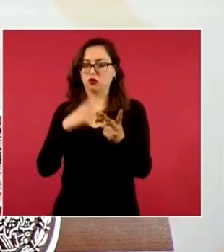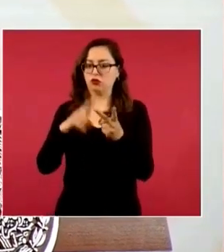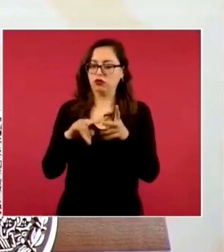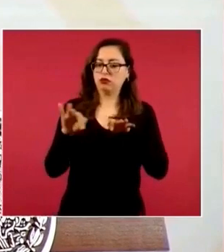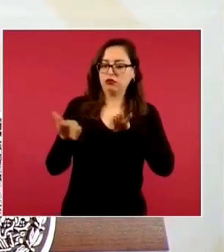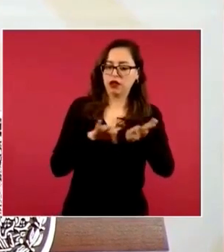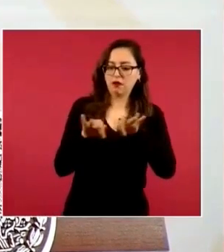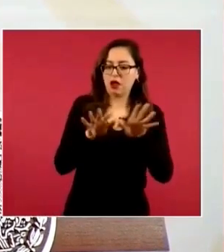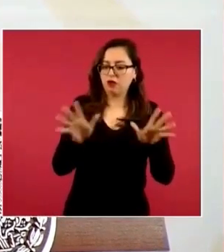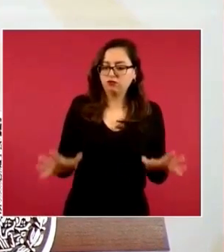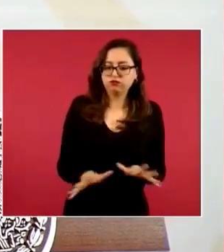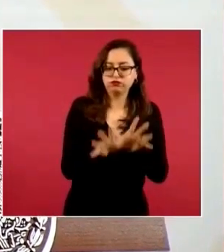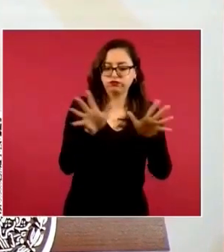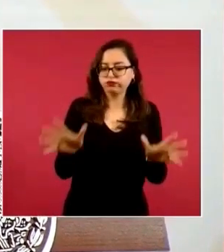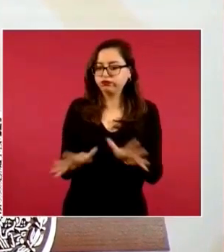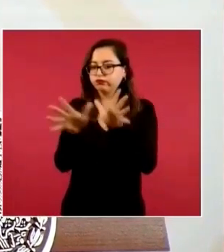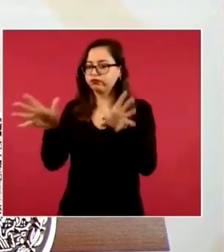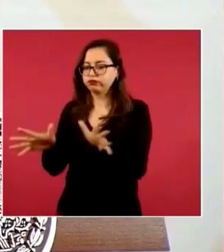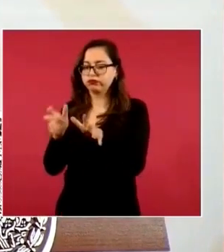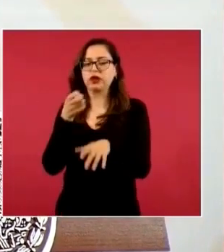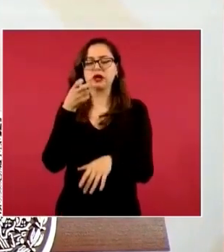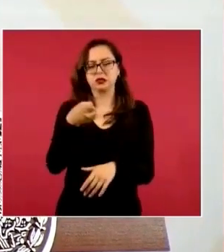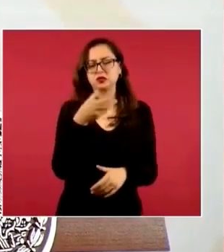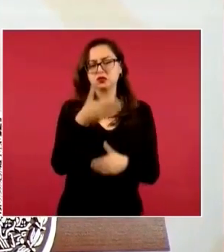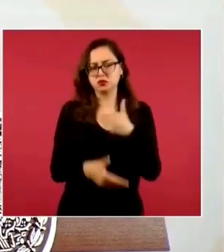Y en eso estamos.